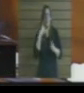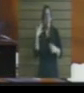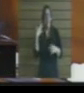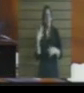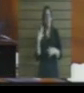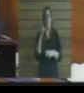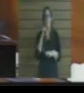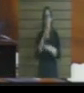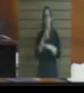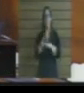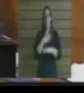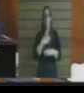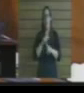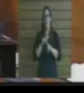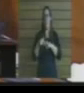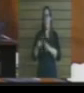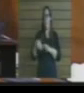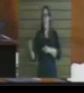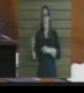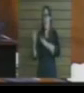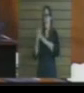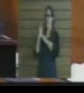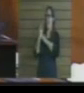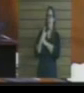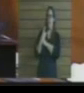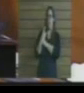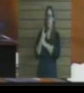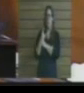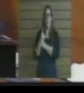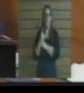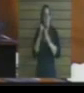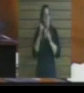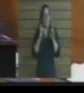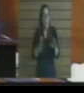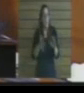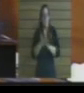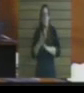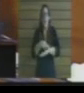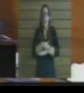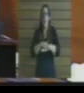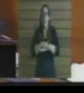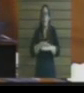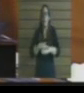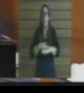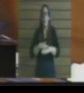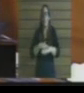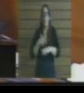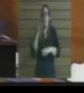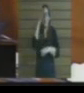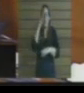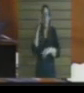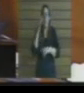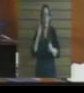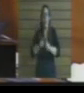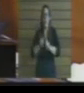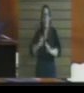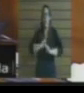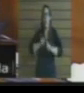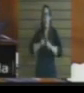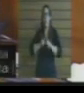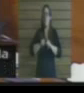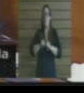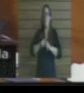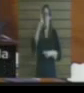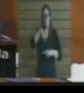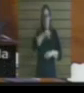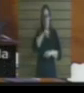consiste. Y ese es el problema, que es que el gobierno de Navarra da unas garantías que son fundamentales para los inversores. Y hasta su